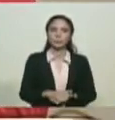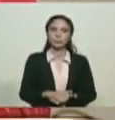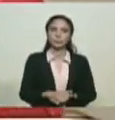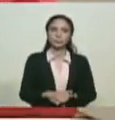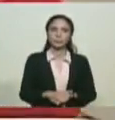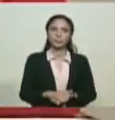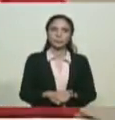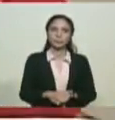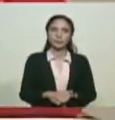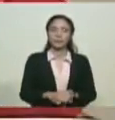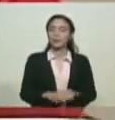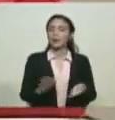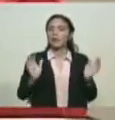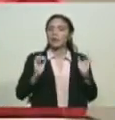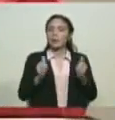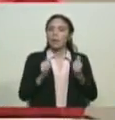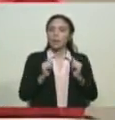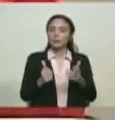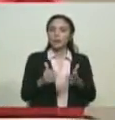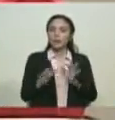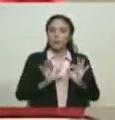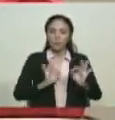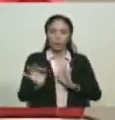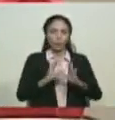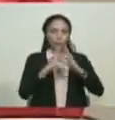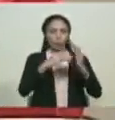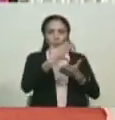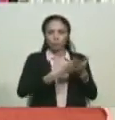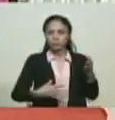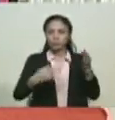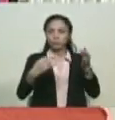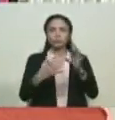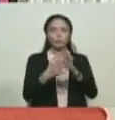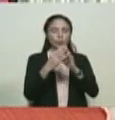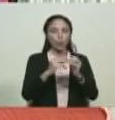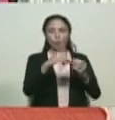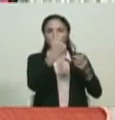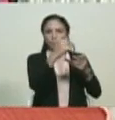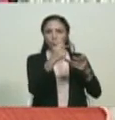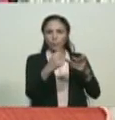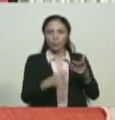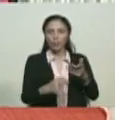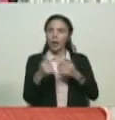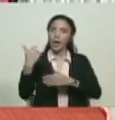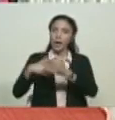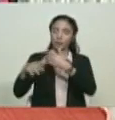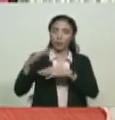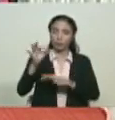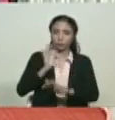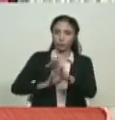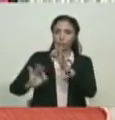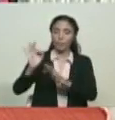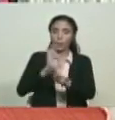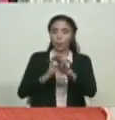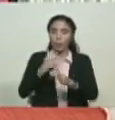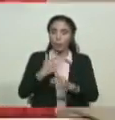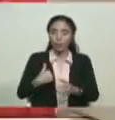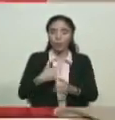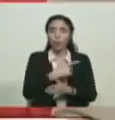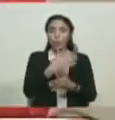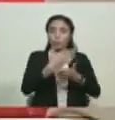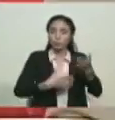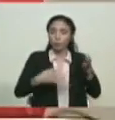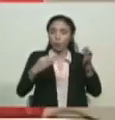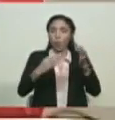estaremos comenzando presidente ya preparando todos los documentos de acuerdo a las instrucciones que usted dio al que los documentos justamente el